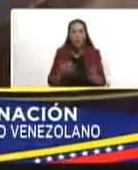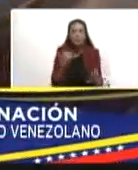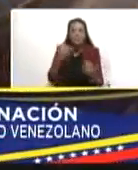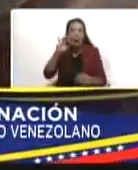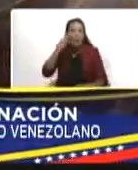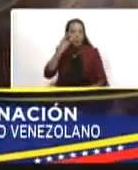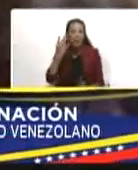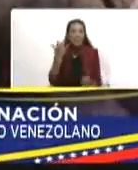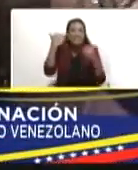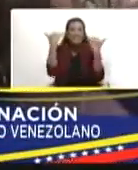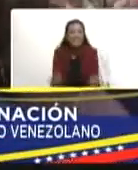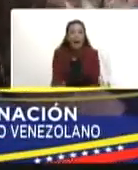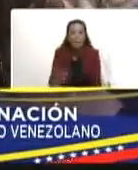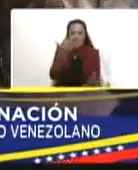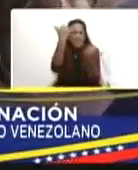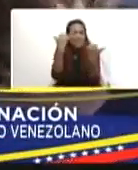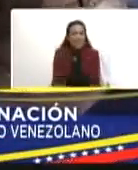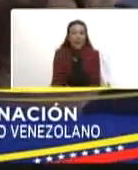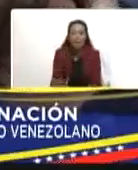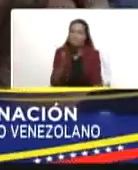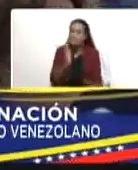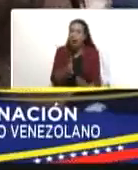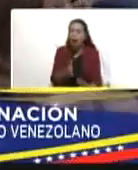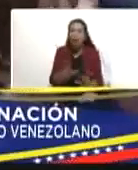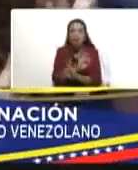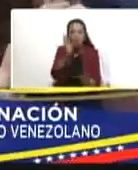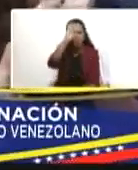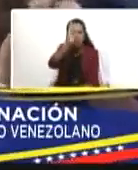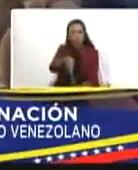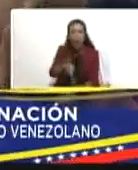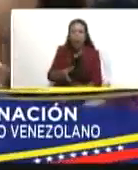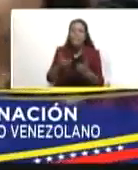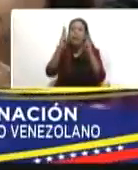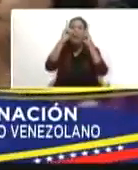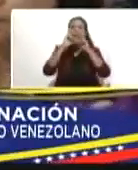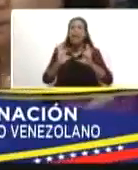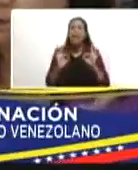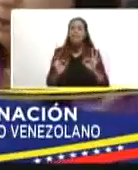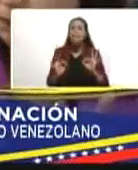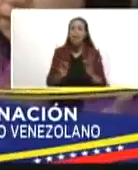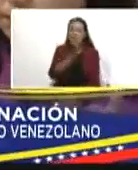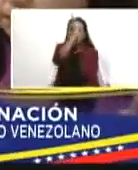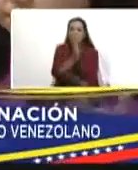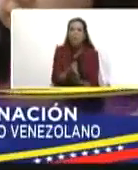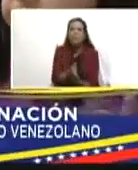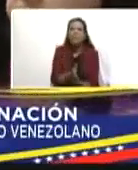a tiempo y de manera impecable e